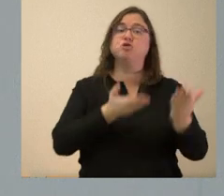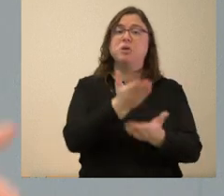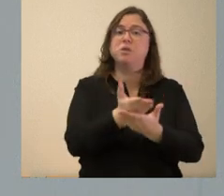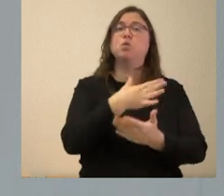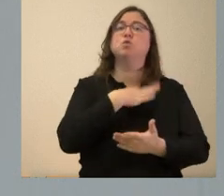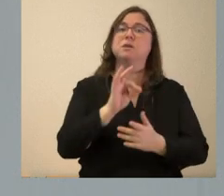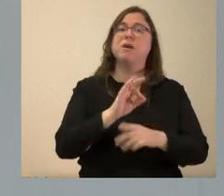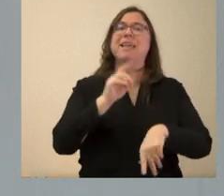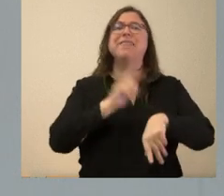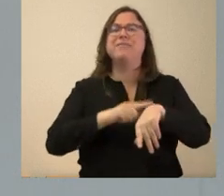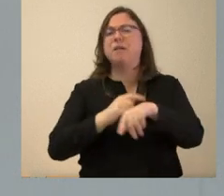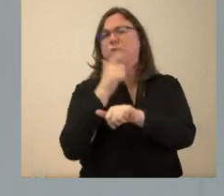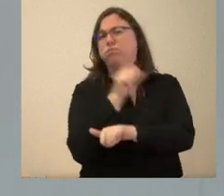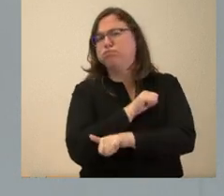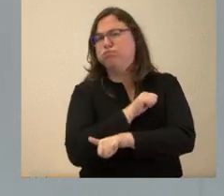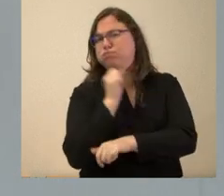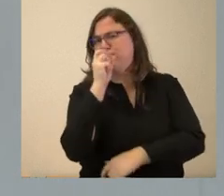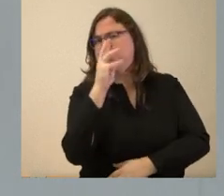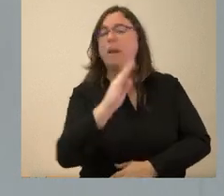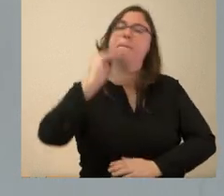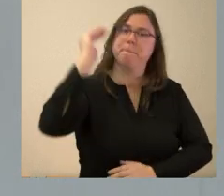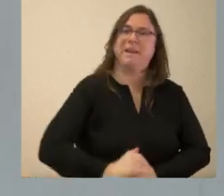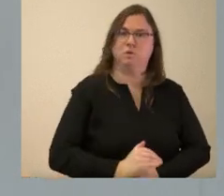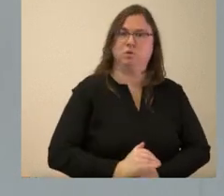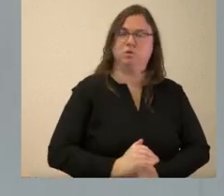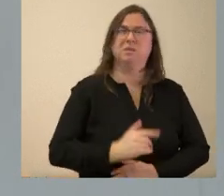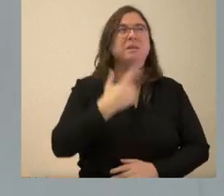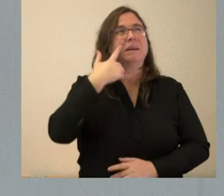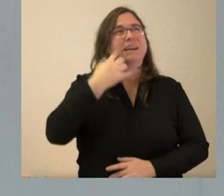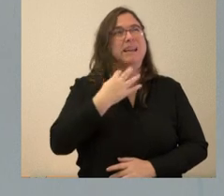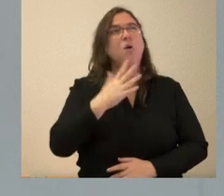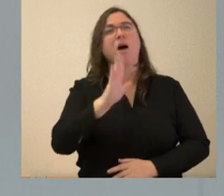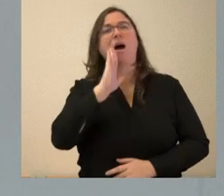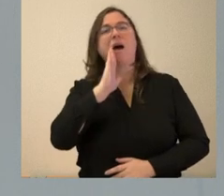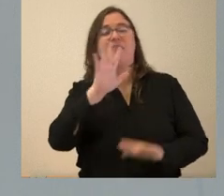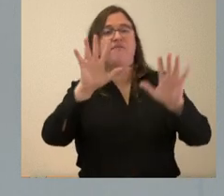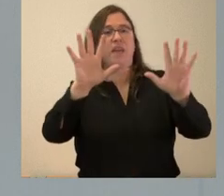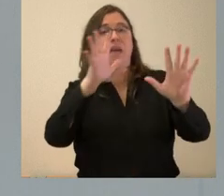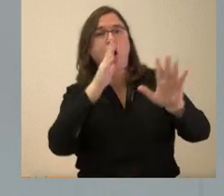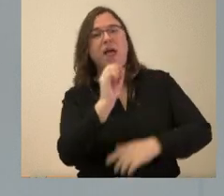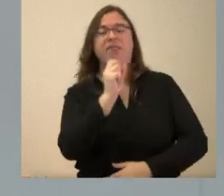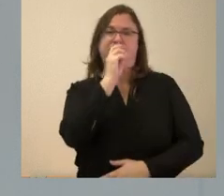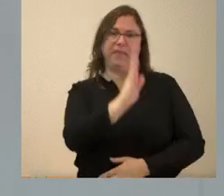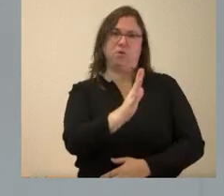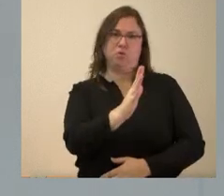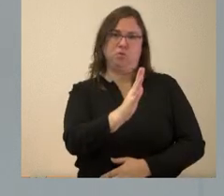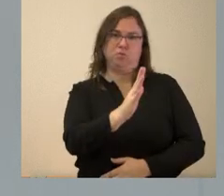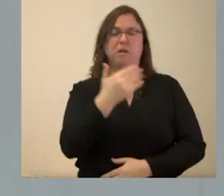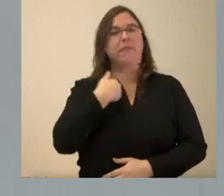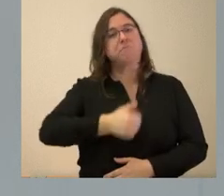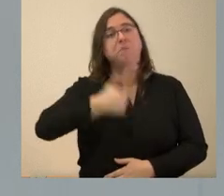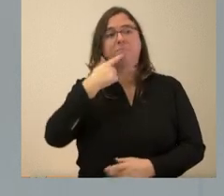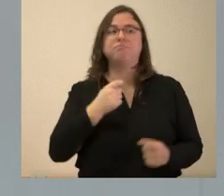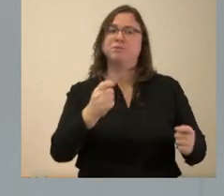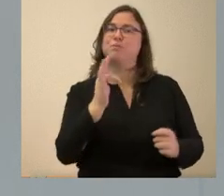rebajando el número de años quiero recordar que eran de 10 a 5 y es una ventaja que se otorga para dar movilidad